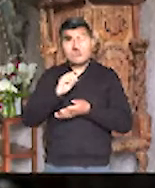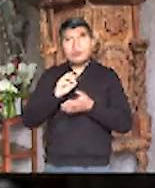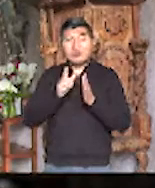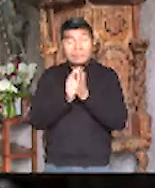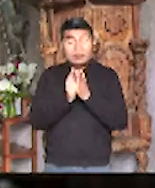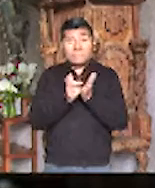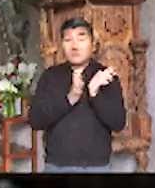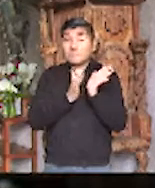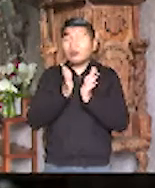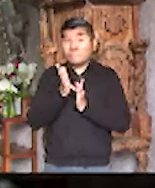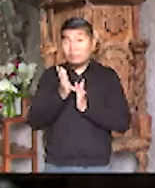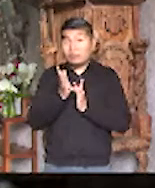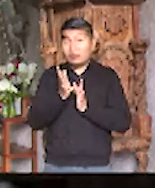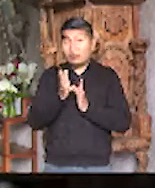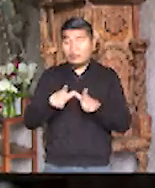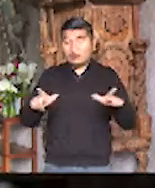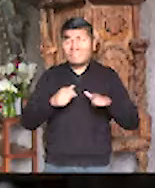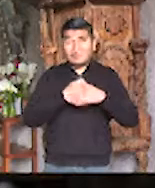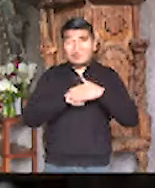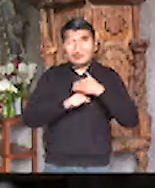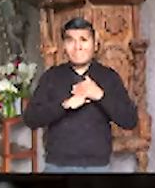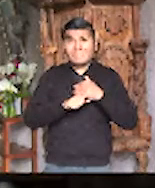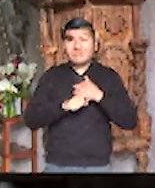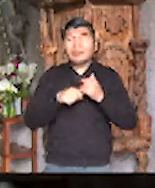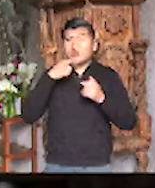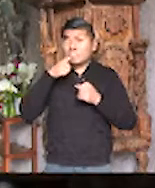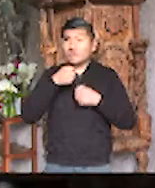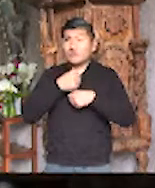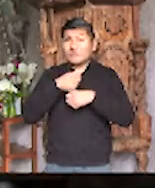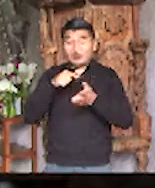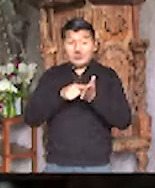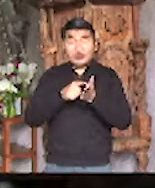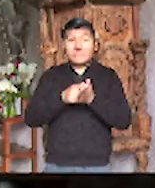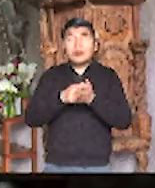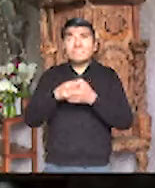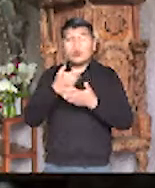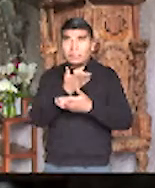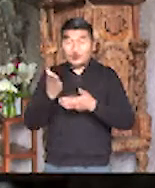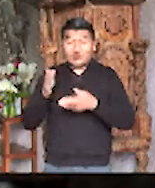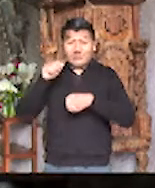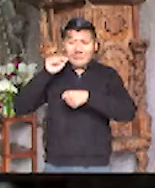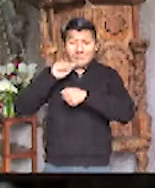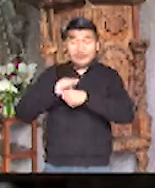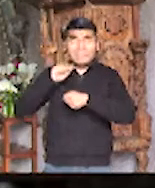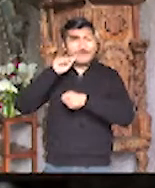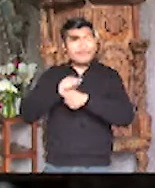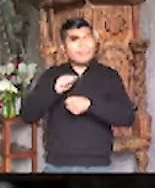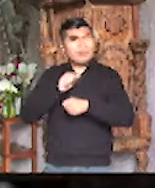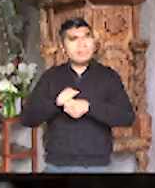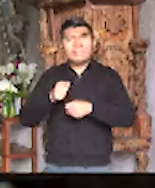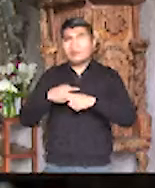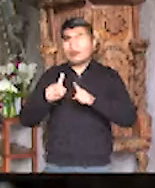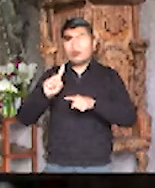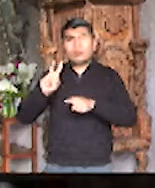nazaret explicaba la obra es obtener a través del trabajo pero no se